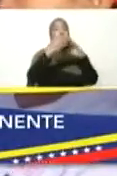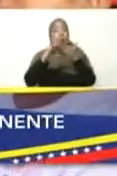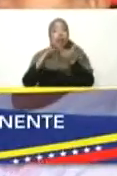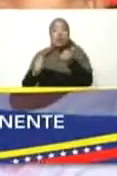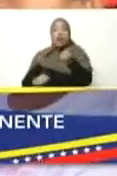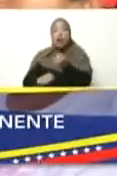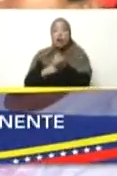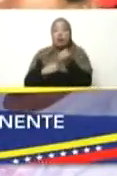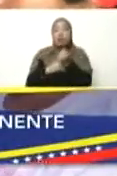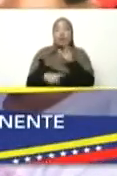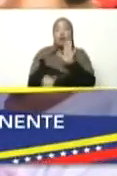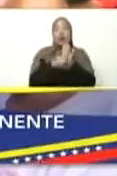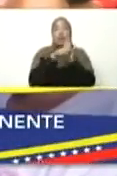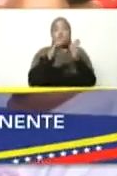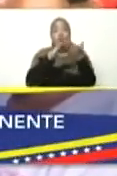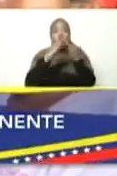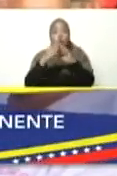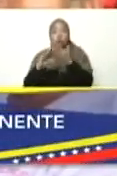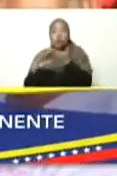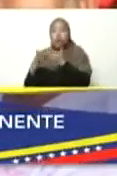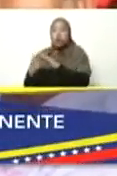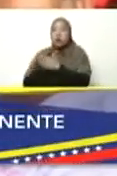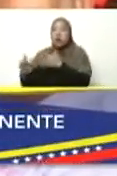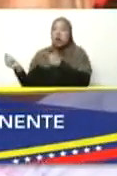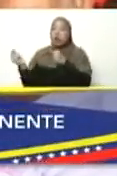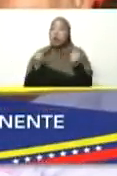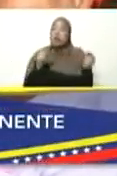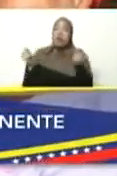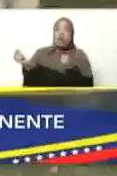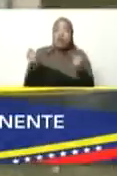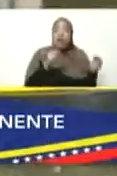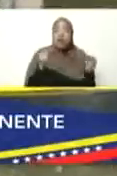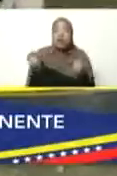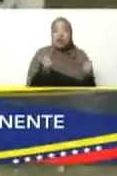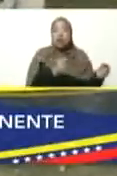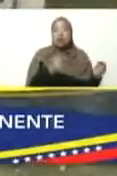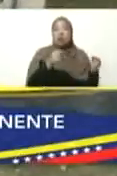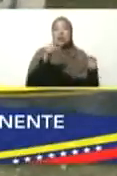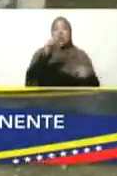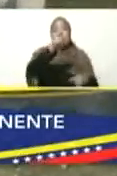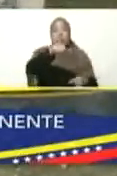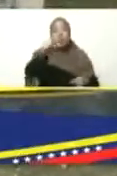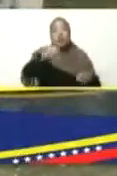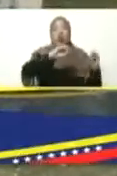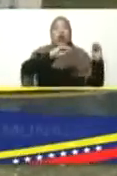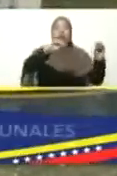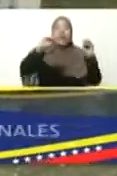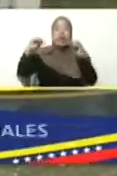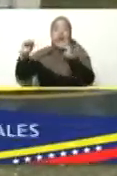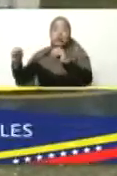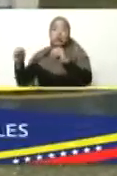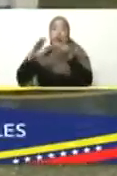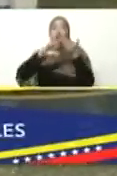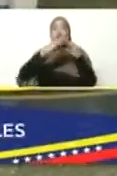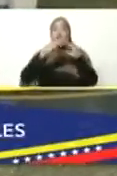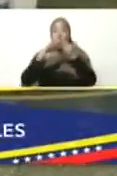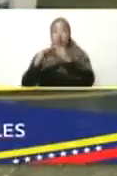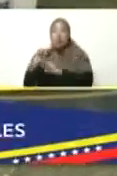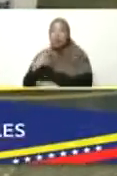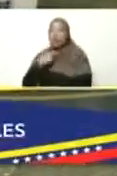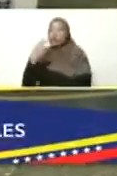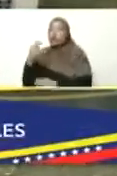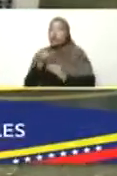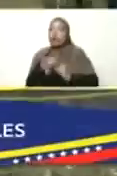las leyes del poder comunal, con un gran debate donde convoquemos a comuneros, comuneras, convoquemos al movimiento